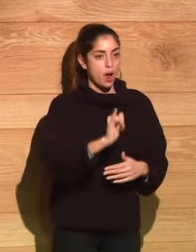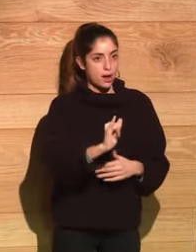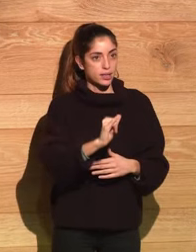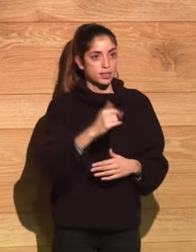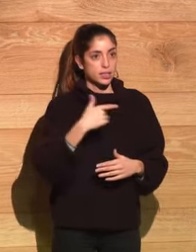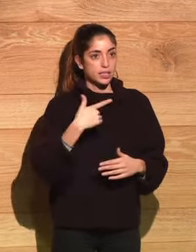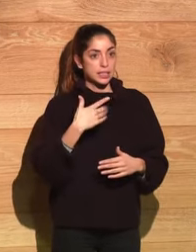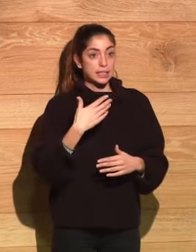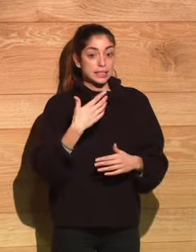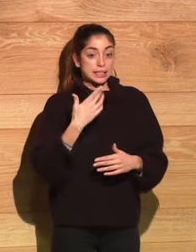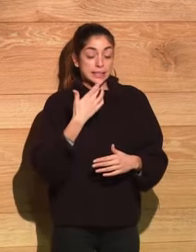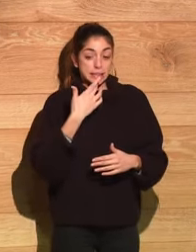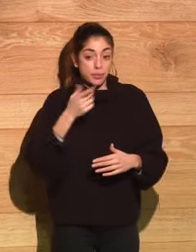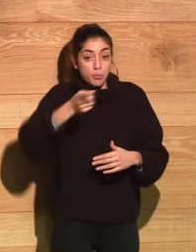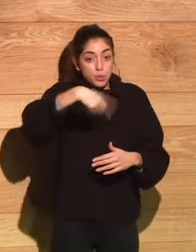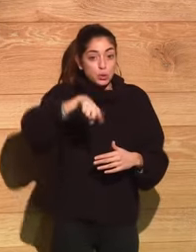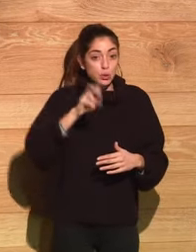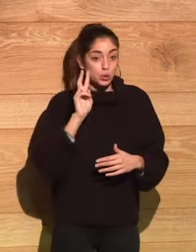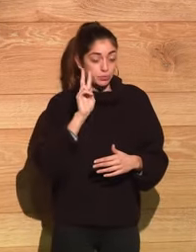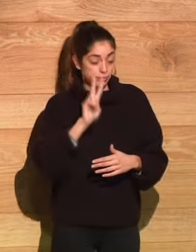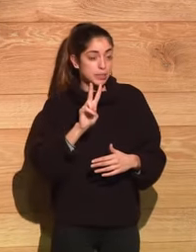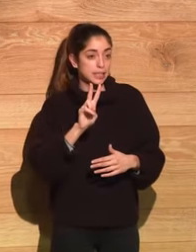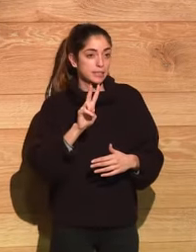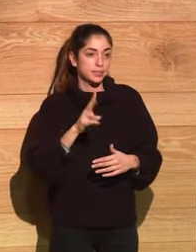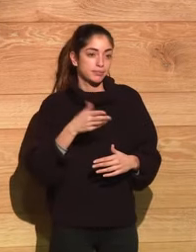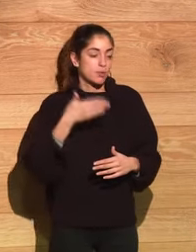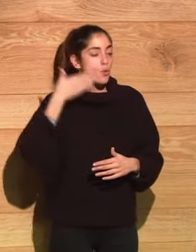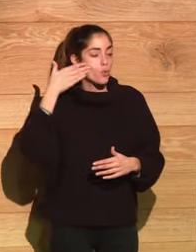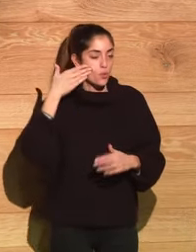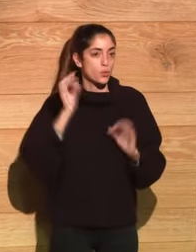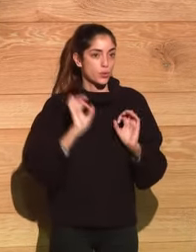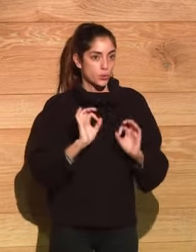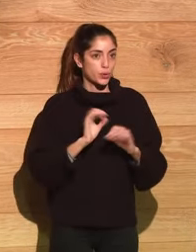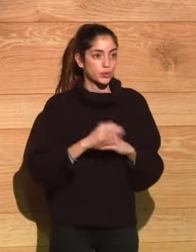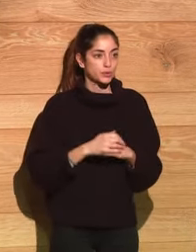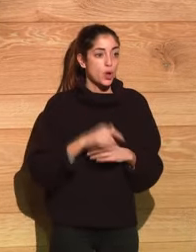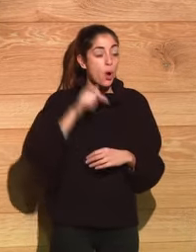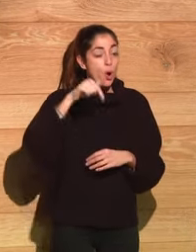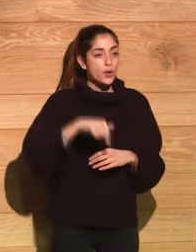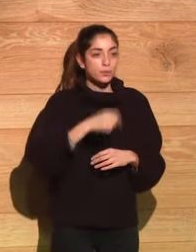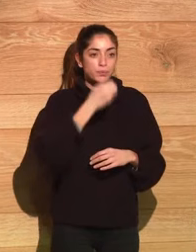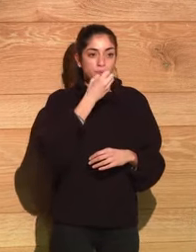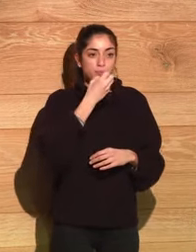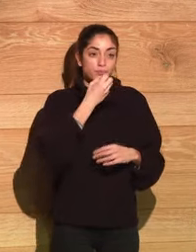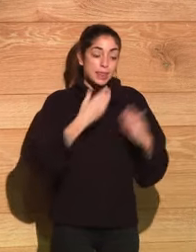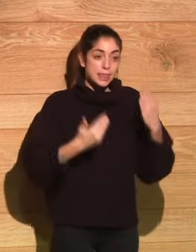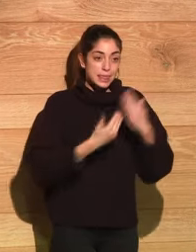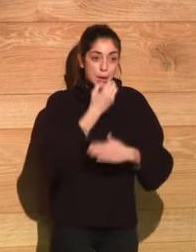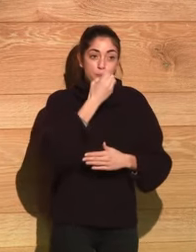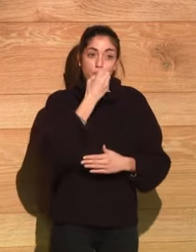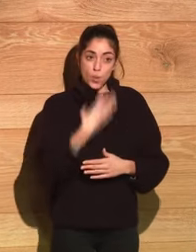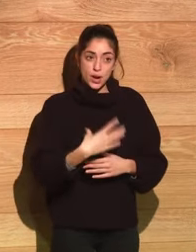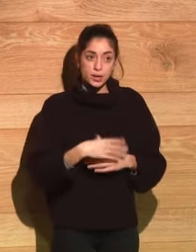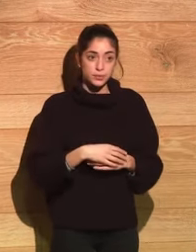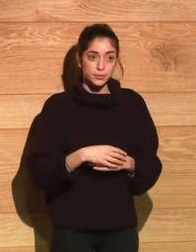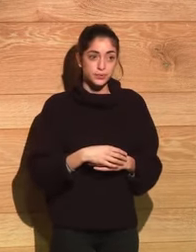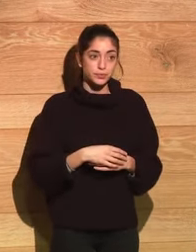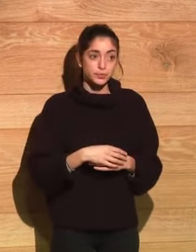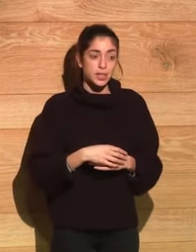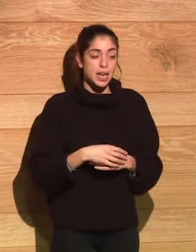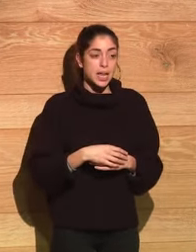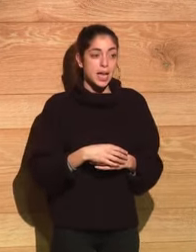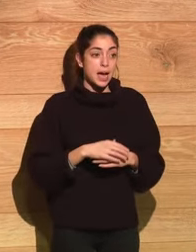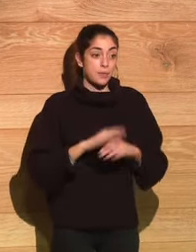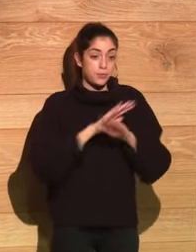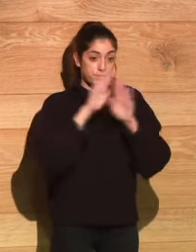bueno, pues es para mí un honor. Bueno, hoy es un buen día. Por fin sale el